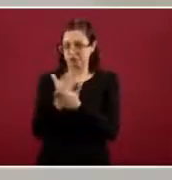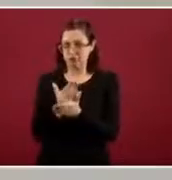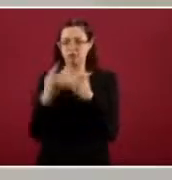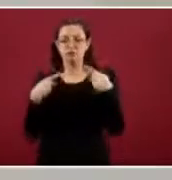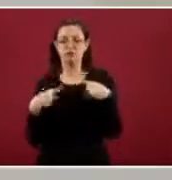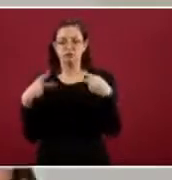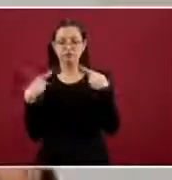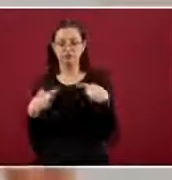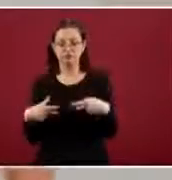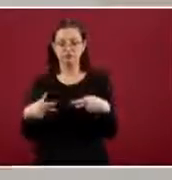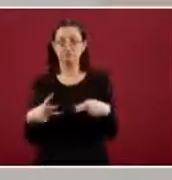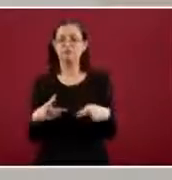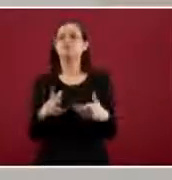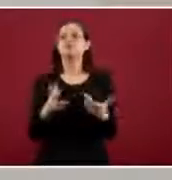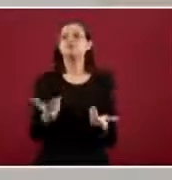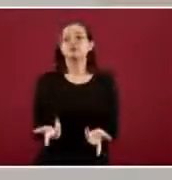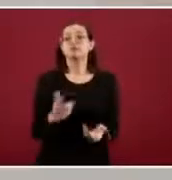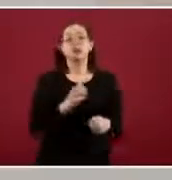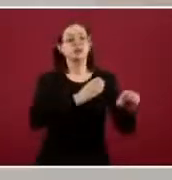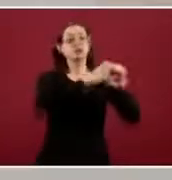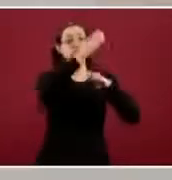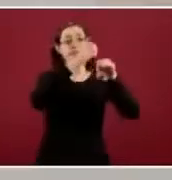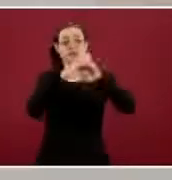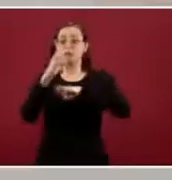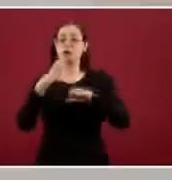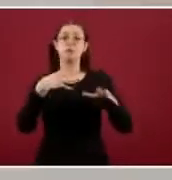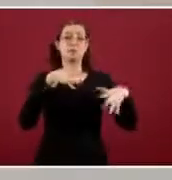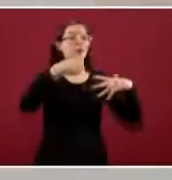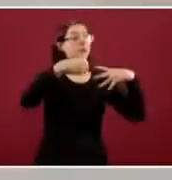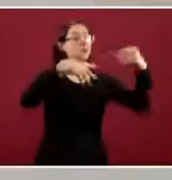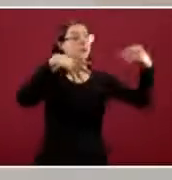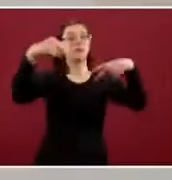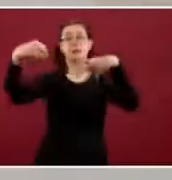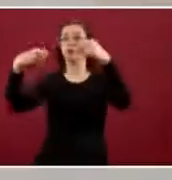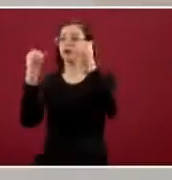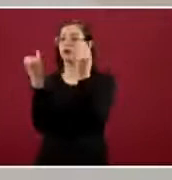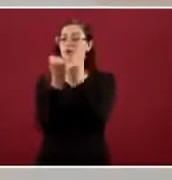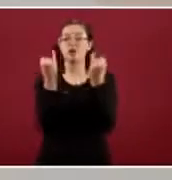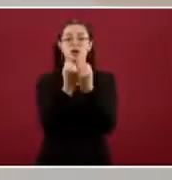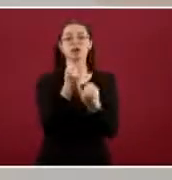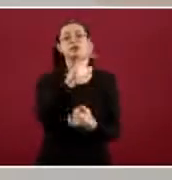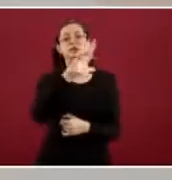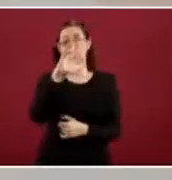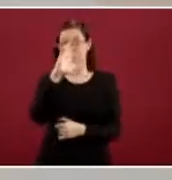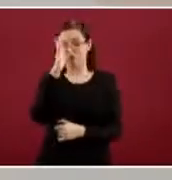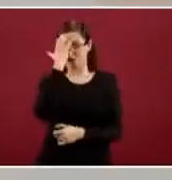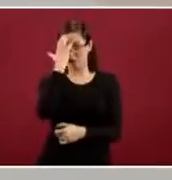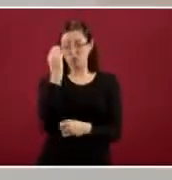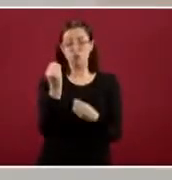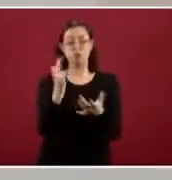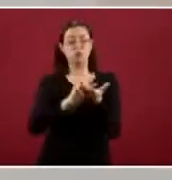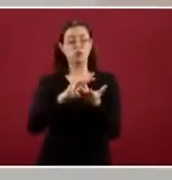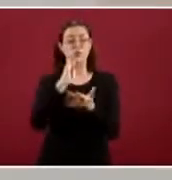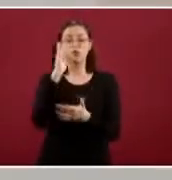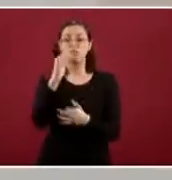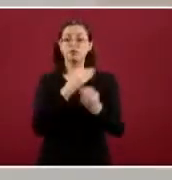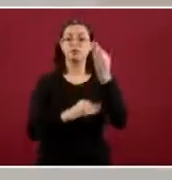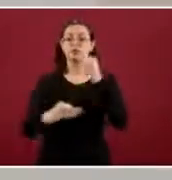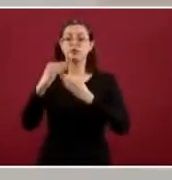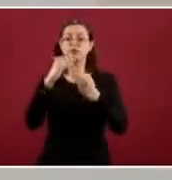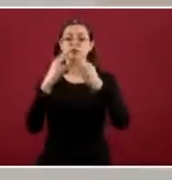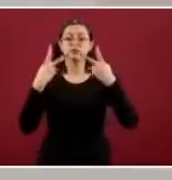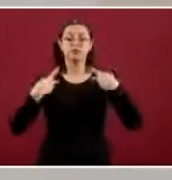ciudadanía. Esto se ha replicado en los gobiernos estatales y también expresamos el reconocimiento y agradecimiento para todas